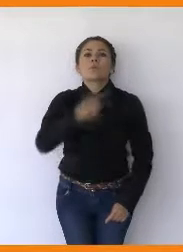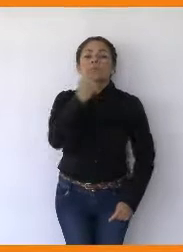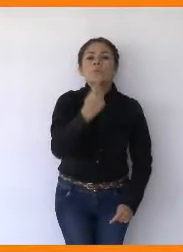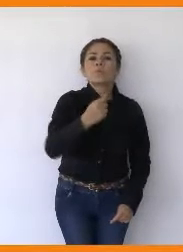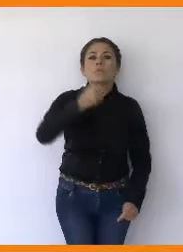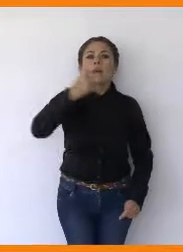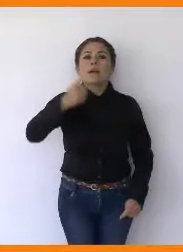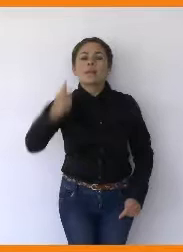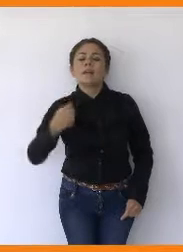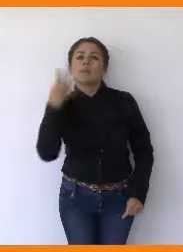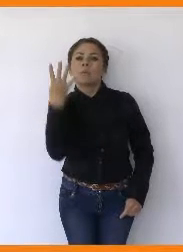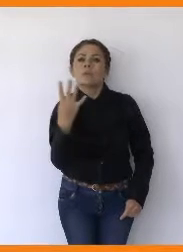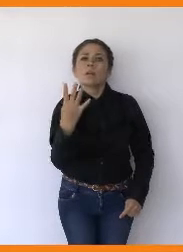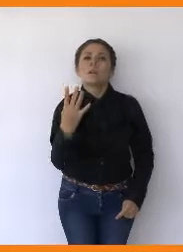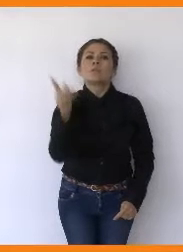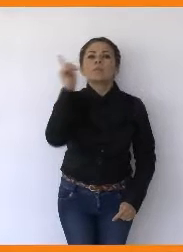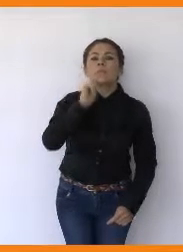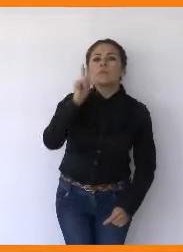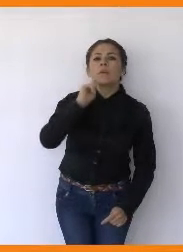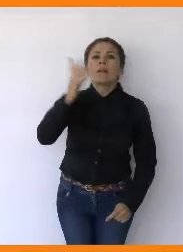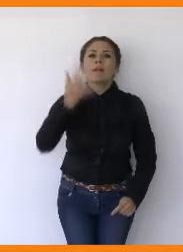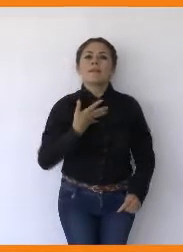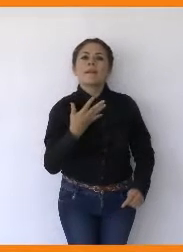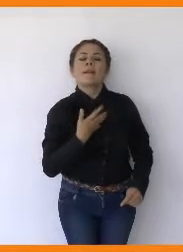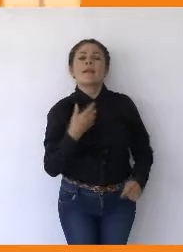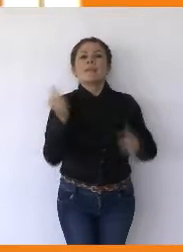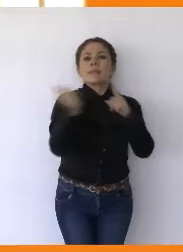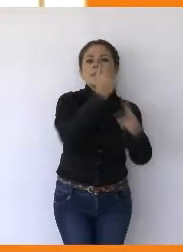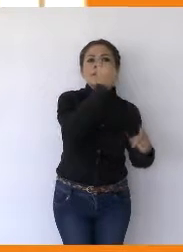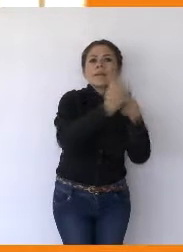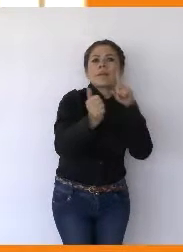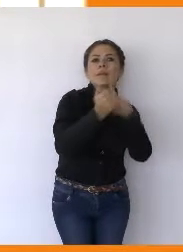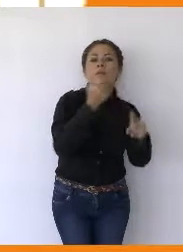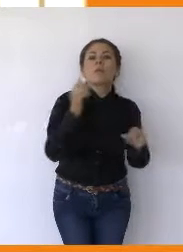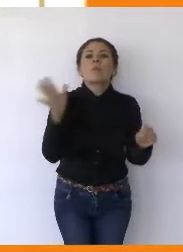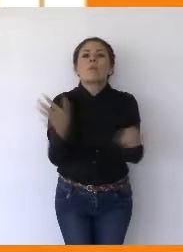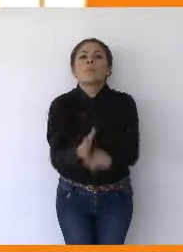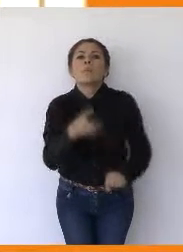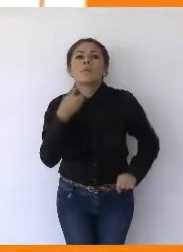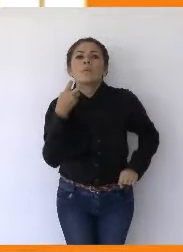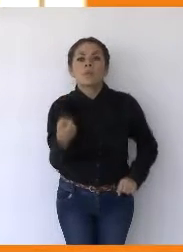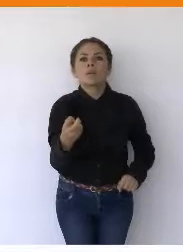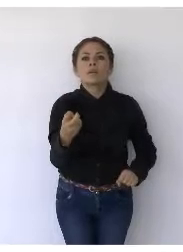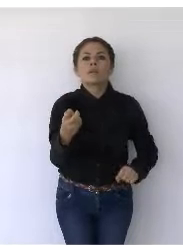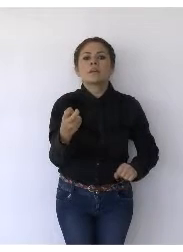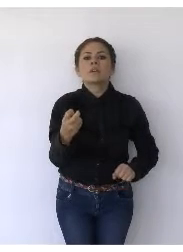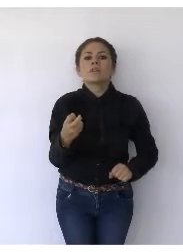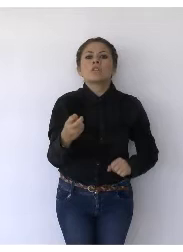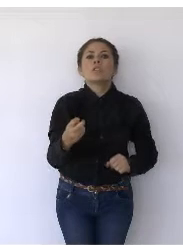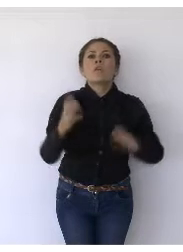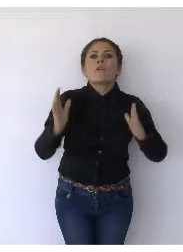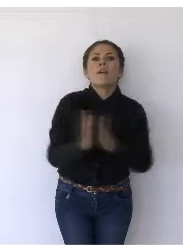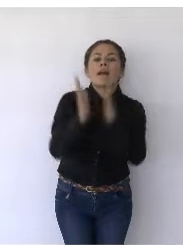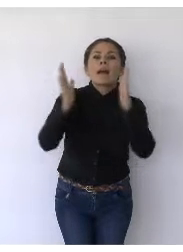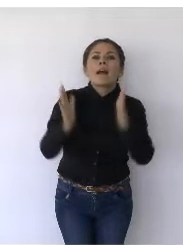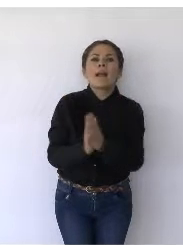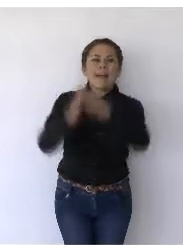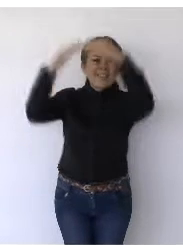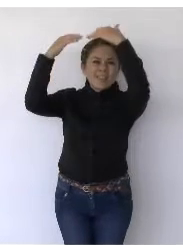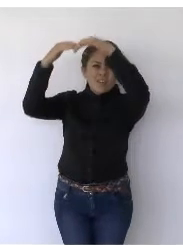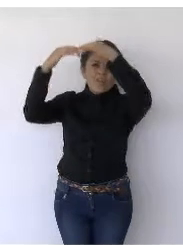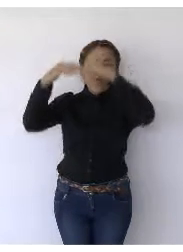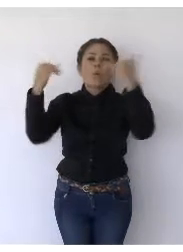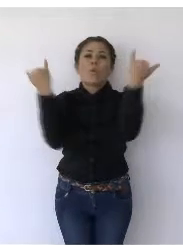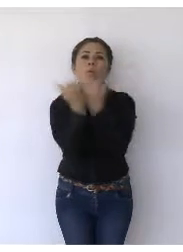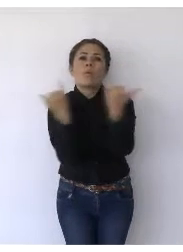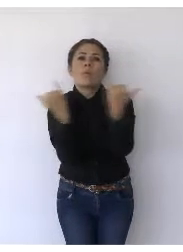Una de cada cuatro mujeres sufre de violencia física. Por ello, en Colima estamos creando conciencia en búsqueda